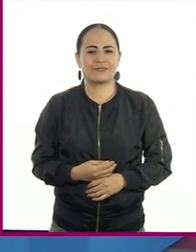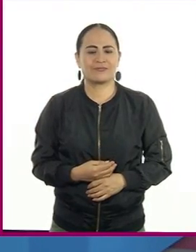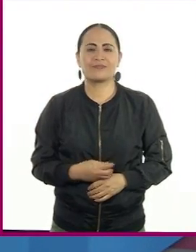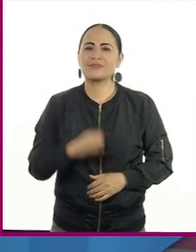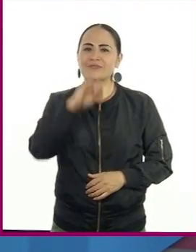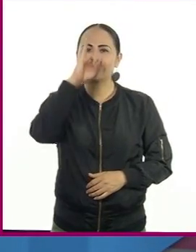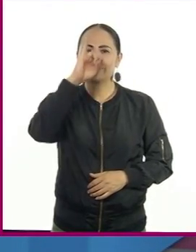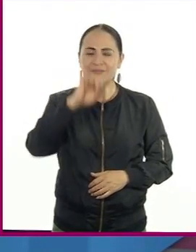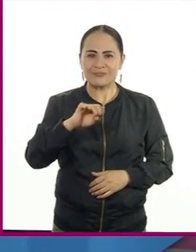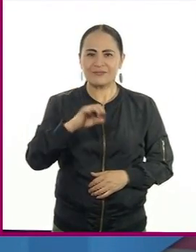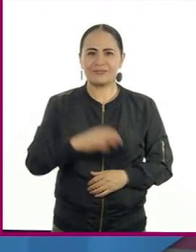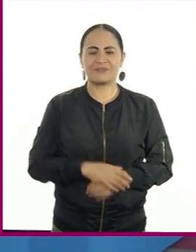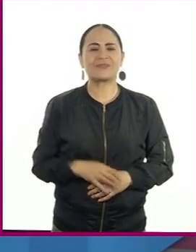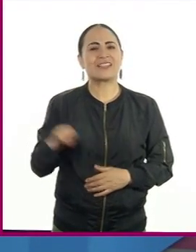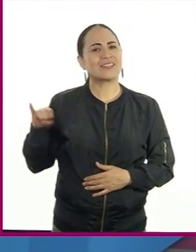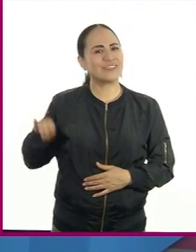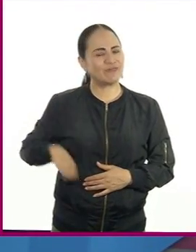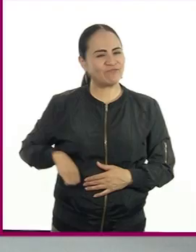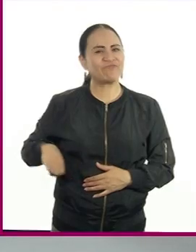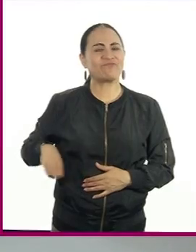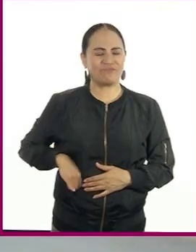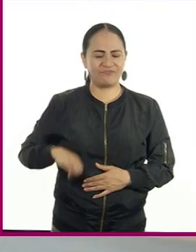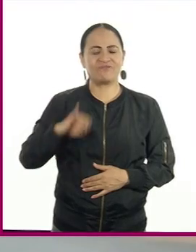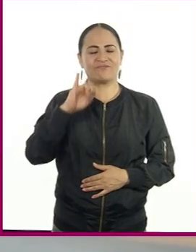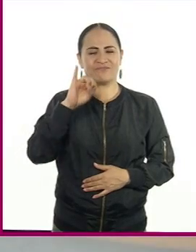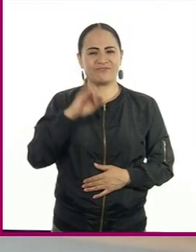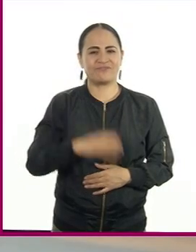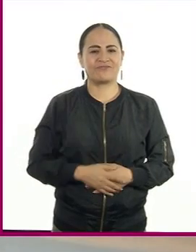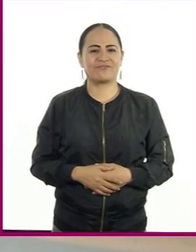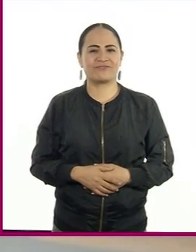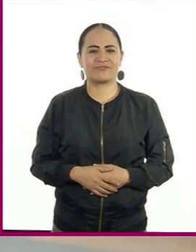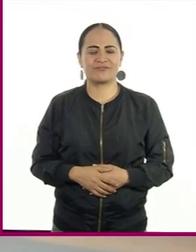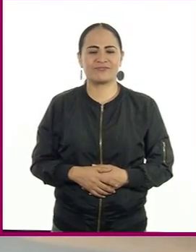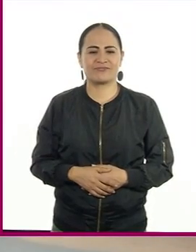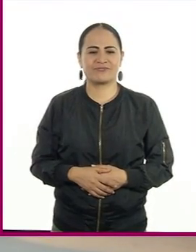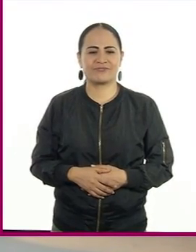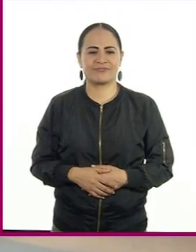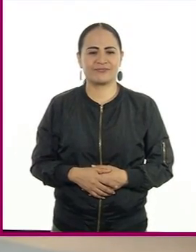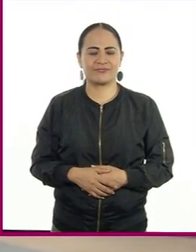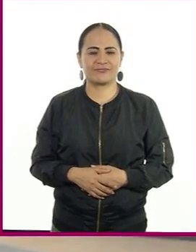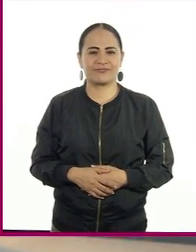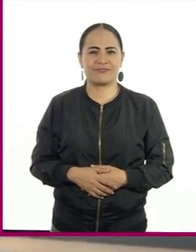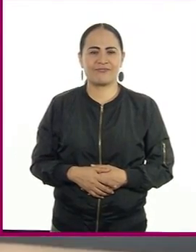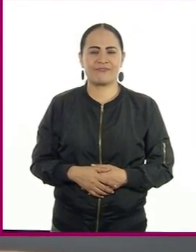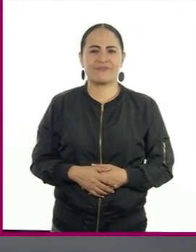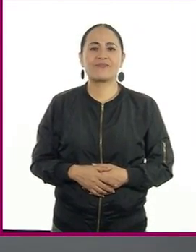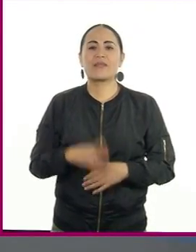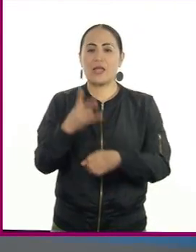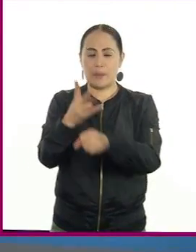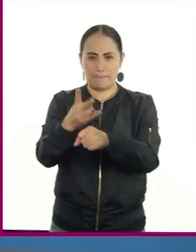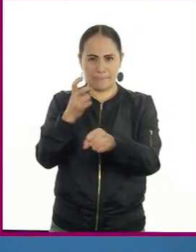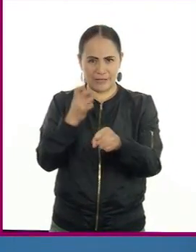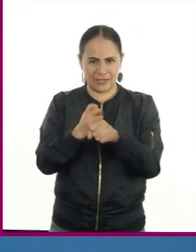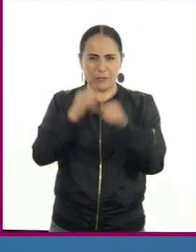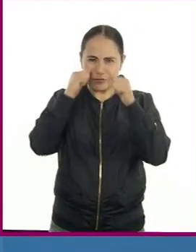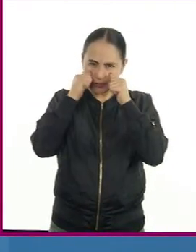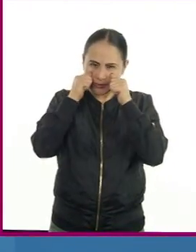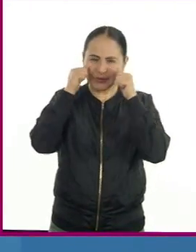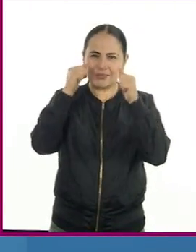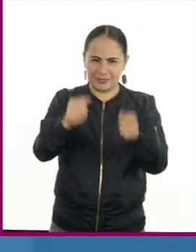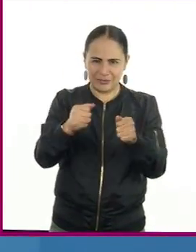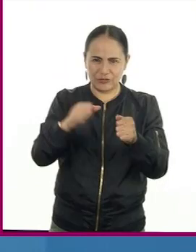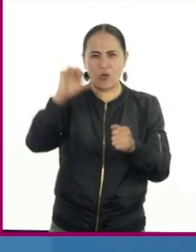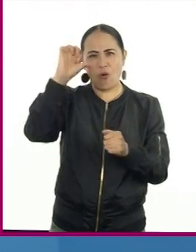¡Claro! Será muy interesante. Entonces, les invitamos a que nos acompañen a desarrollar